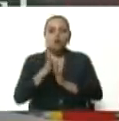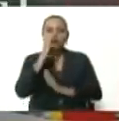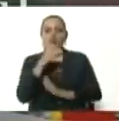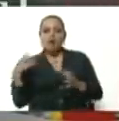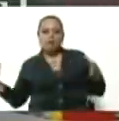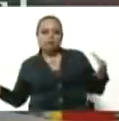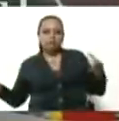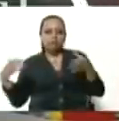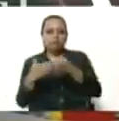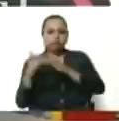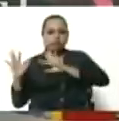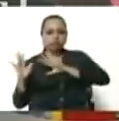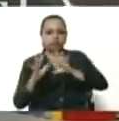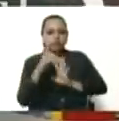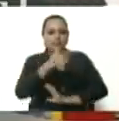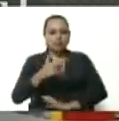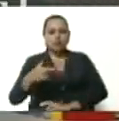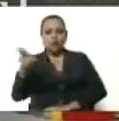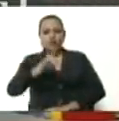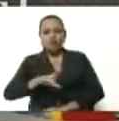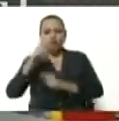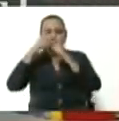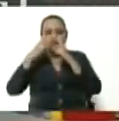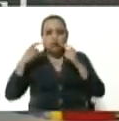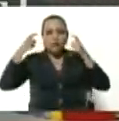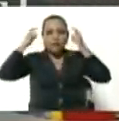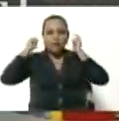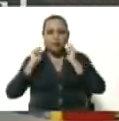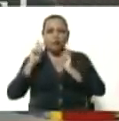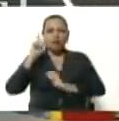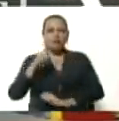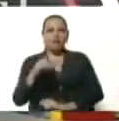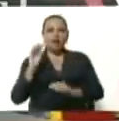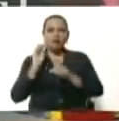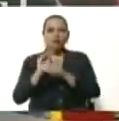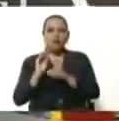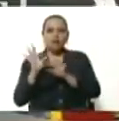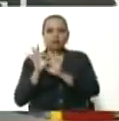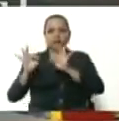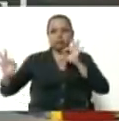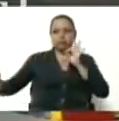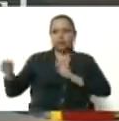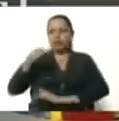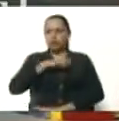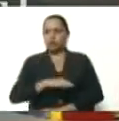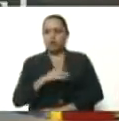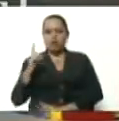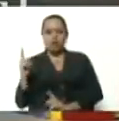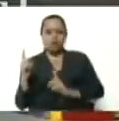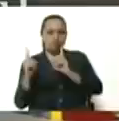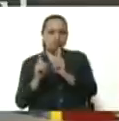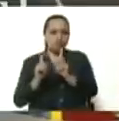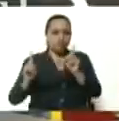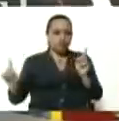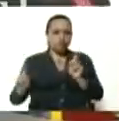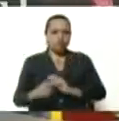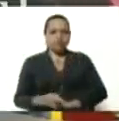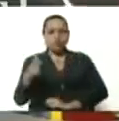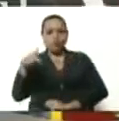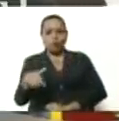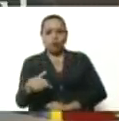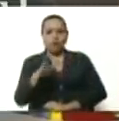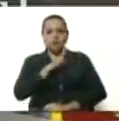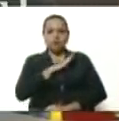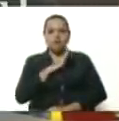concentraciones masivas, al uso del tapabocas, al espaciamiento físico entre una persona y otra. Hoy